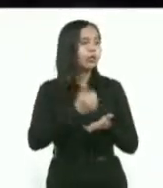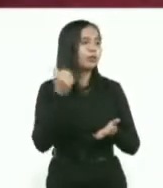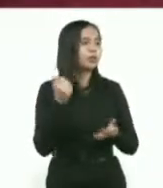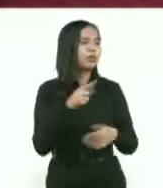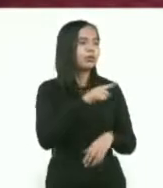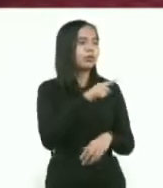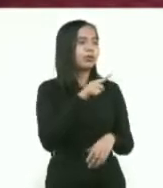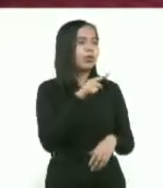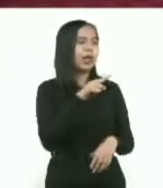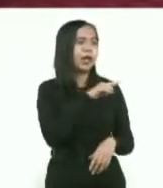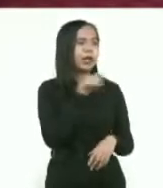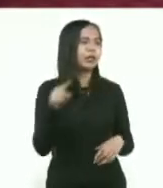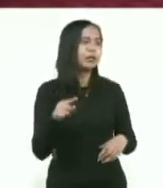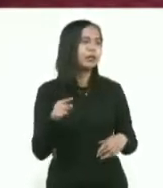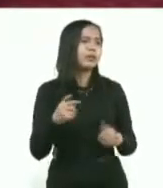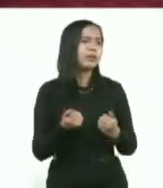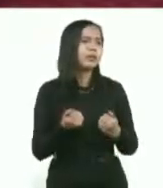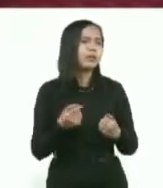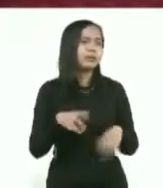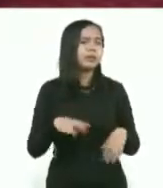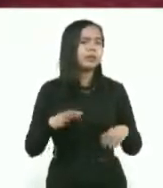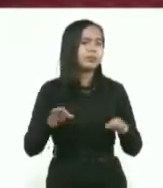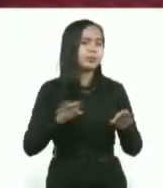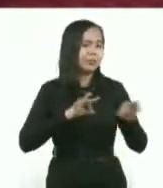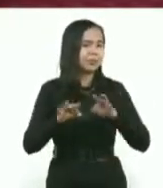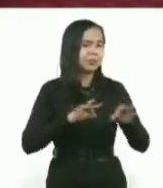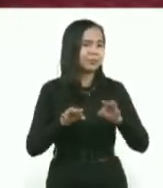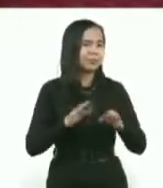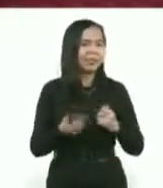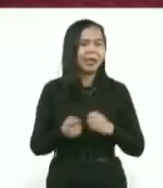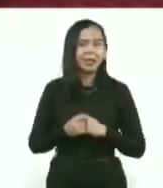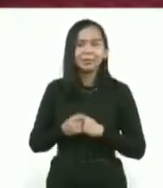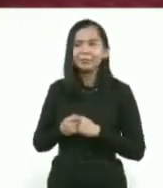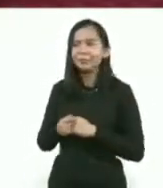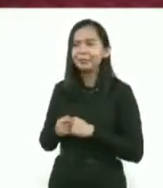¿Qué opinión tiene al respecto? Creo que era un poquito más, ¿no?